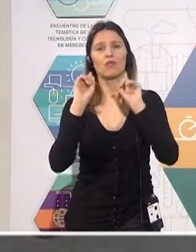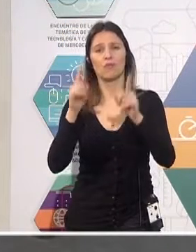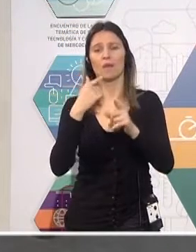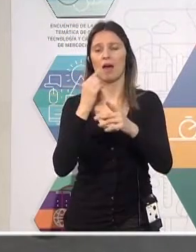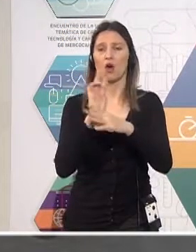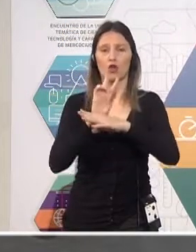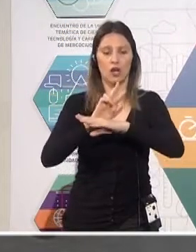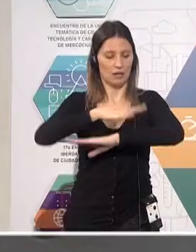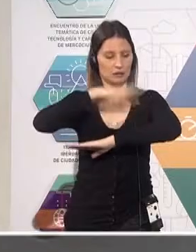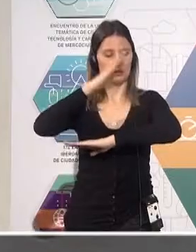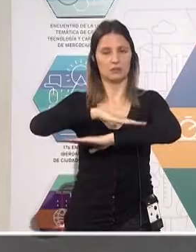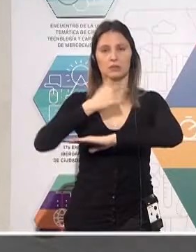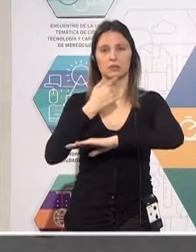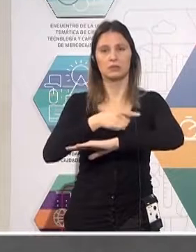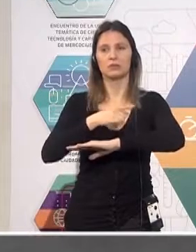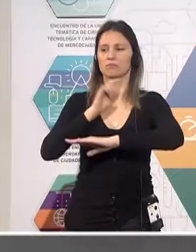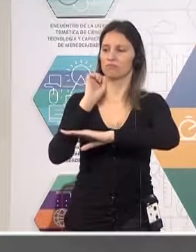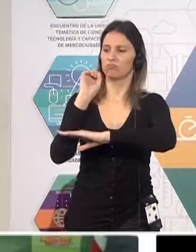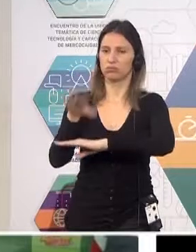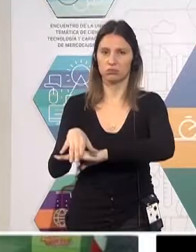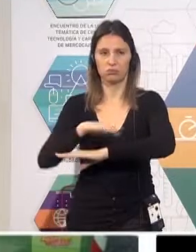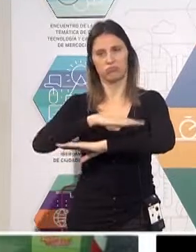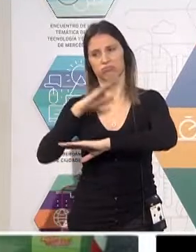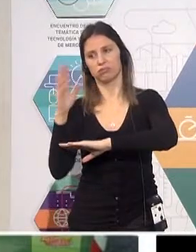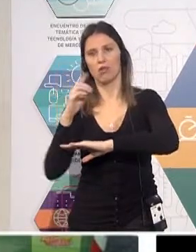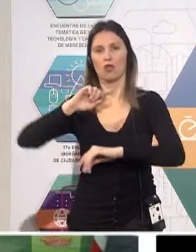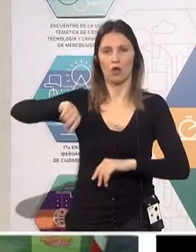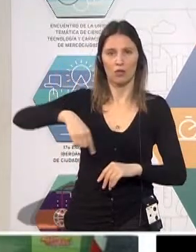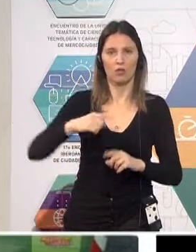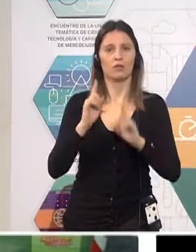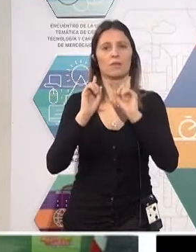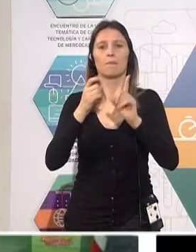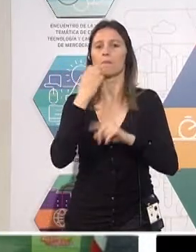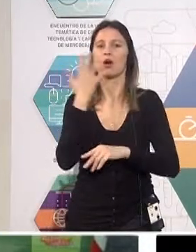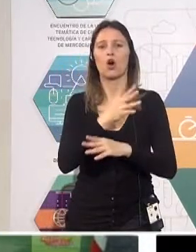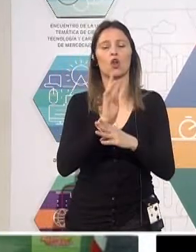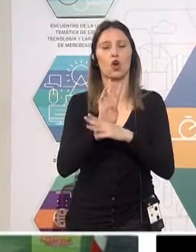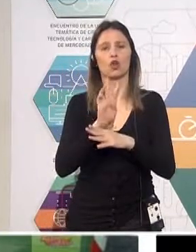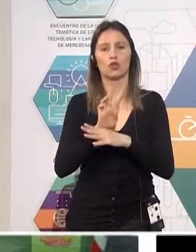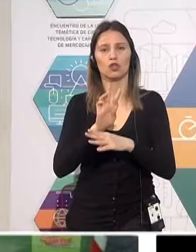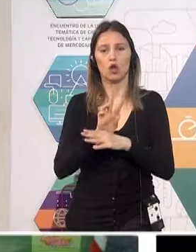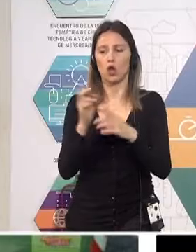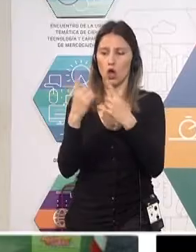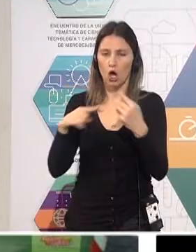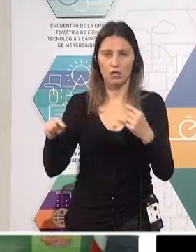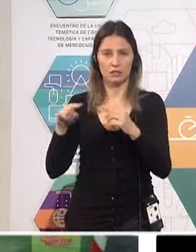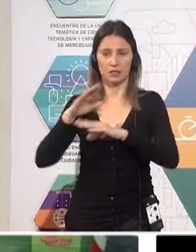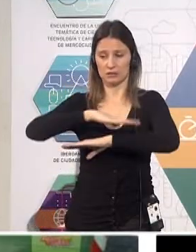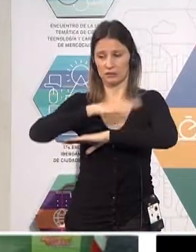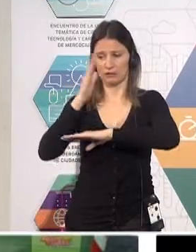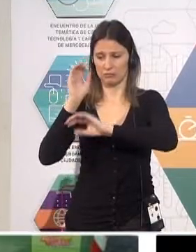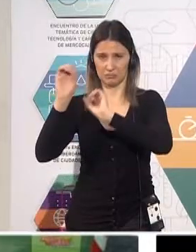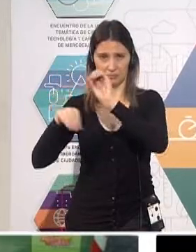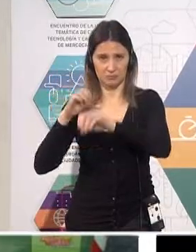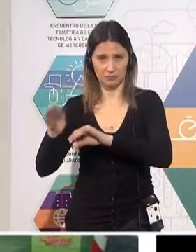carga que hace disposición final cada camión hacer un mejor control del pesaje de lo que se vierte y